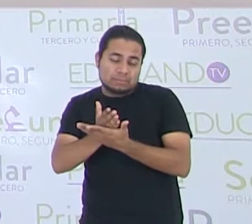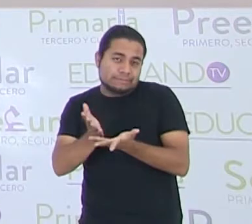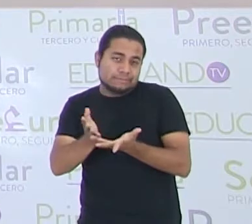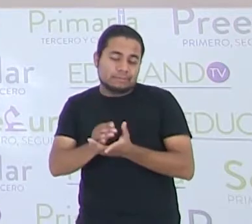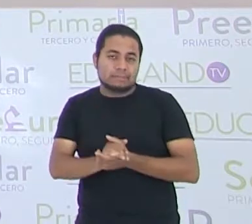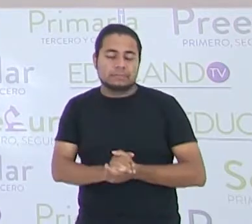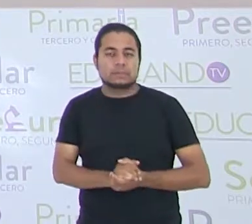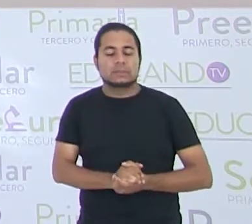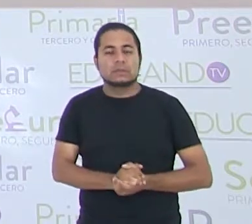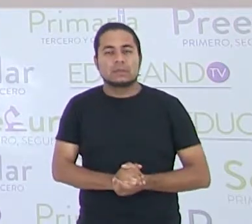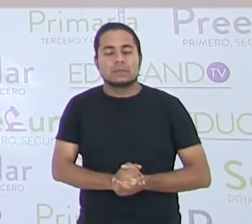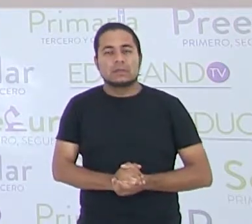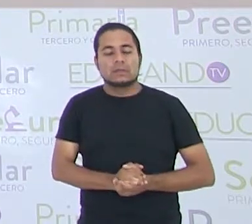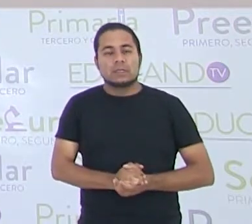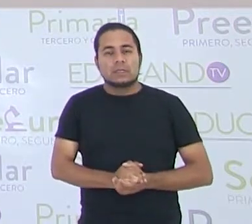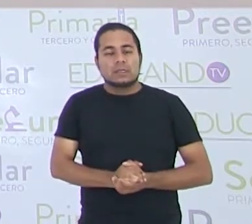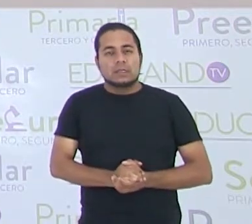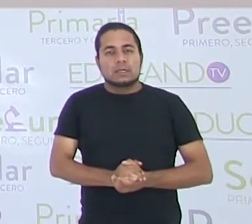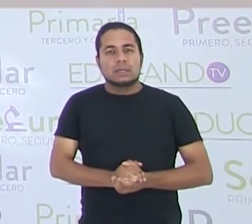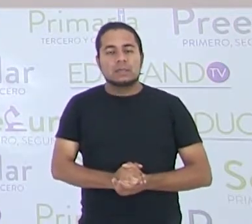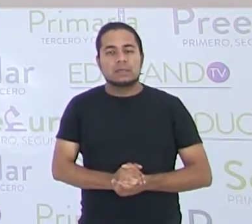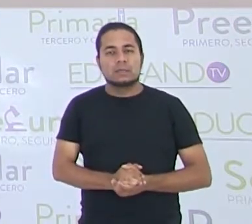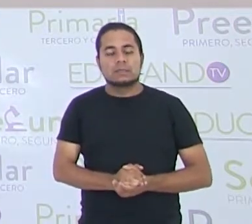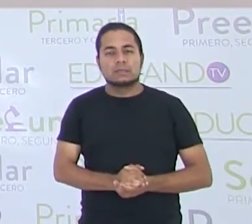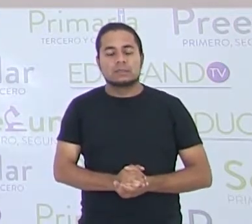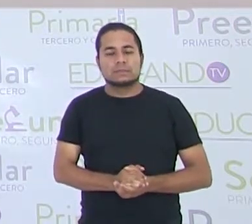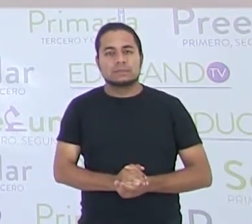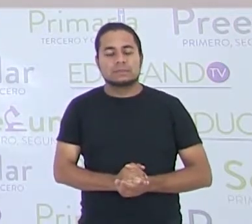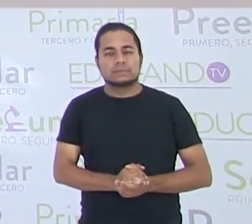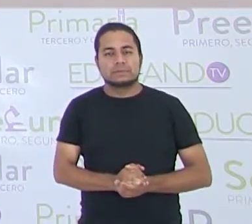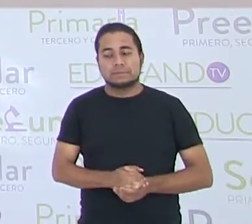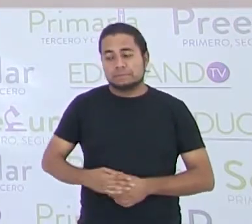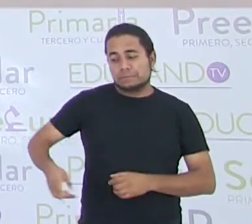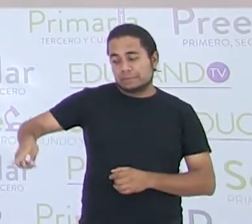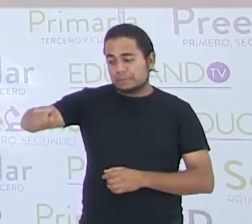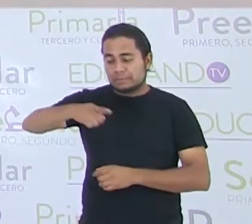Para que de esa manera